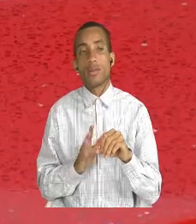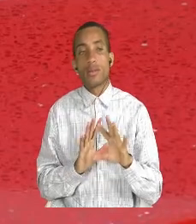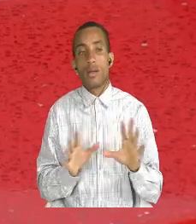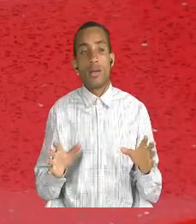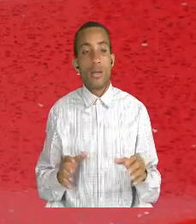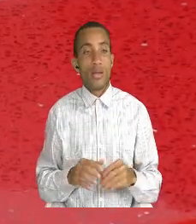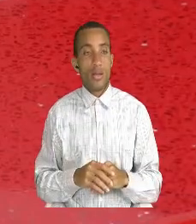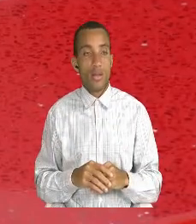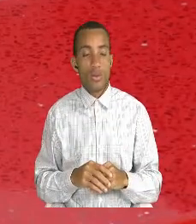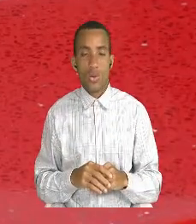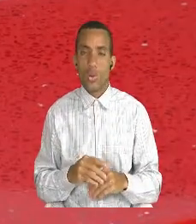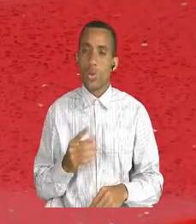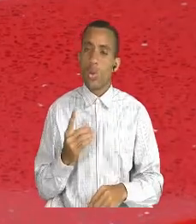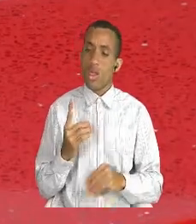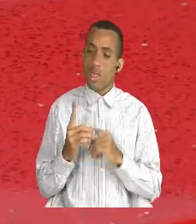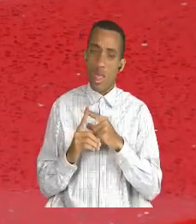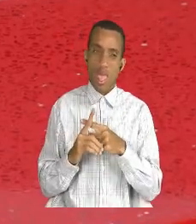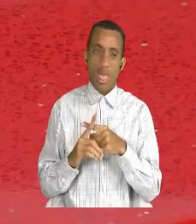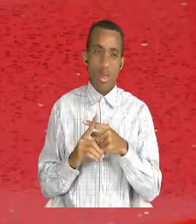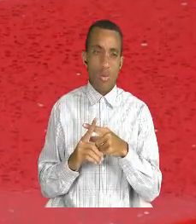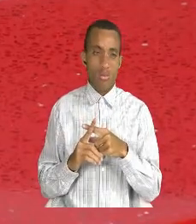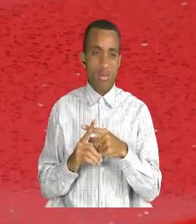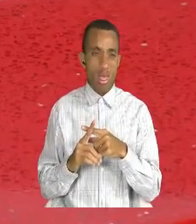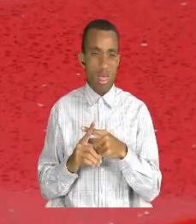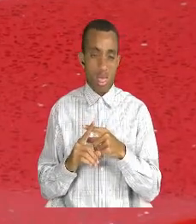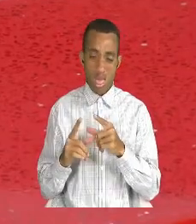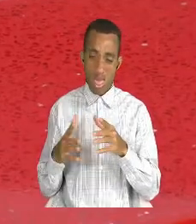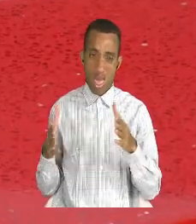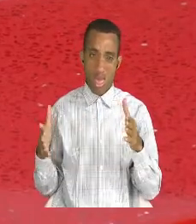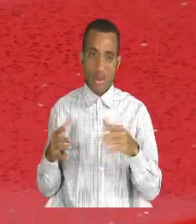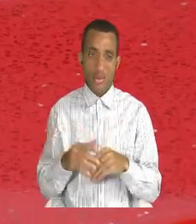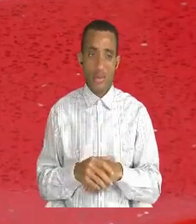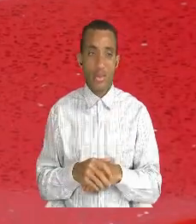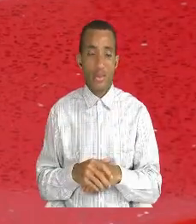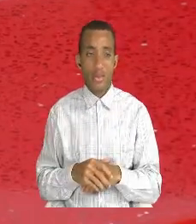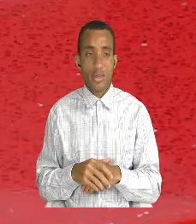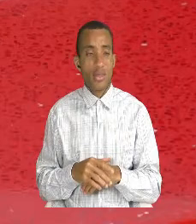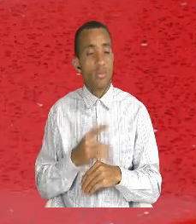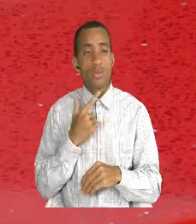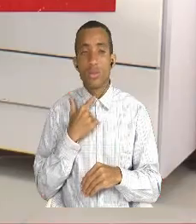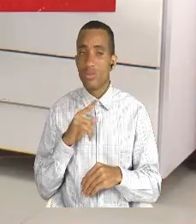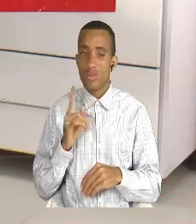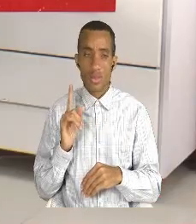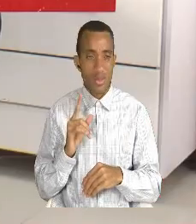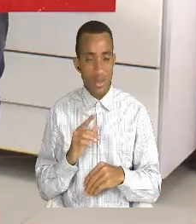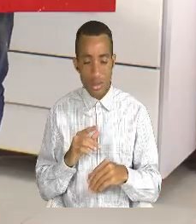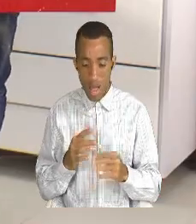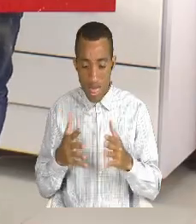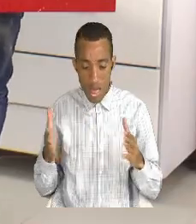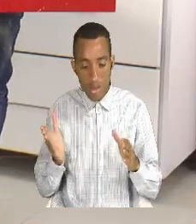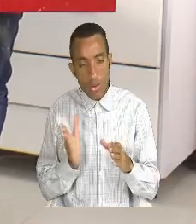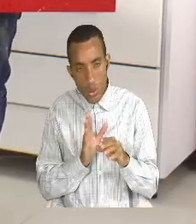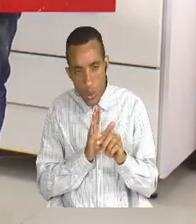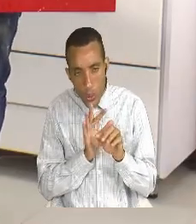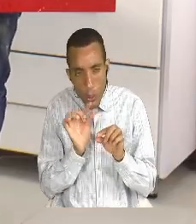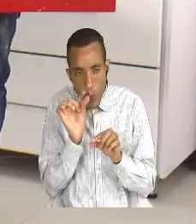unos pimentones gruesos que nos quita el hambre enseguida, pues normalmente a mí me pasa. No me gusta encontrar trozos de vegetales tan